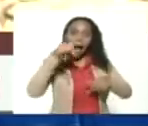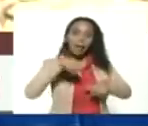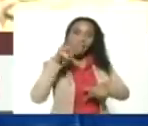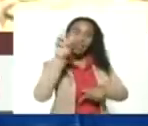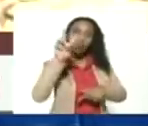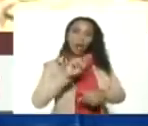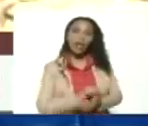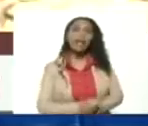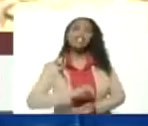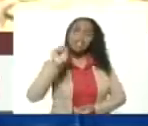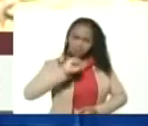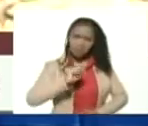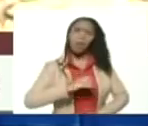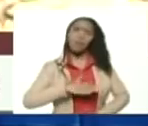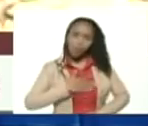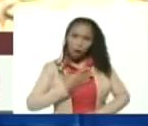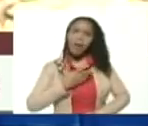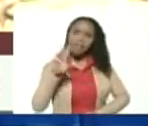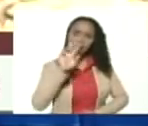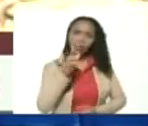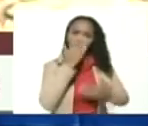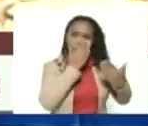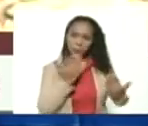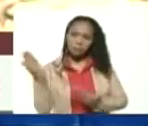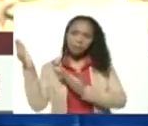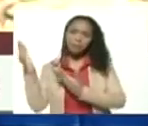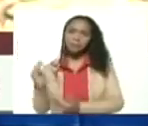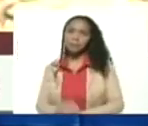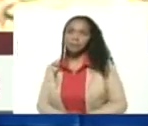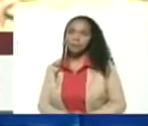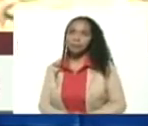Venezuela. Sí se puede, Venezuela. Adelante.